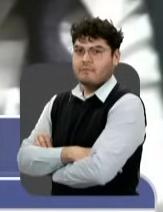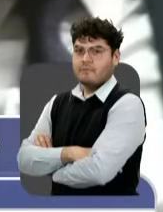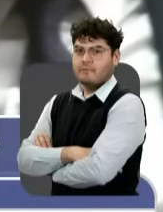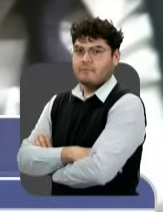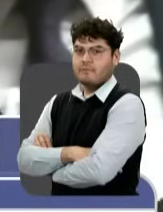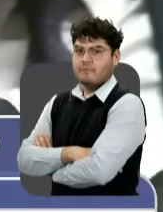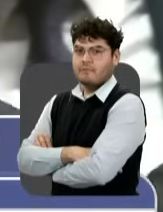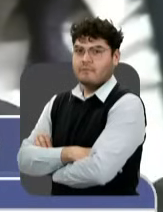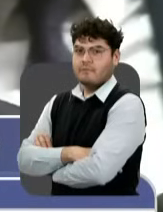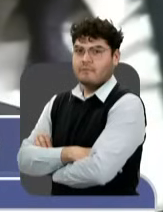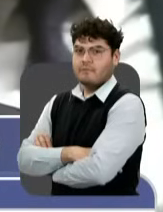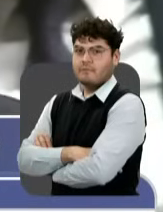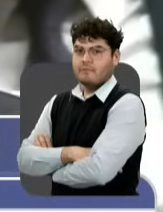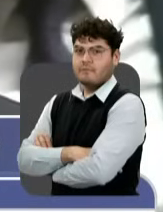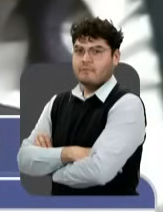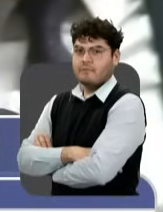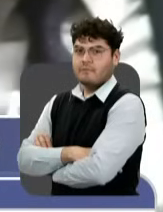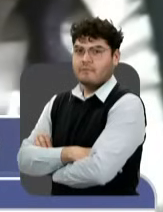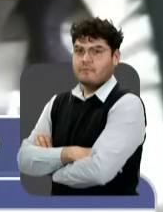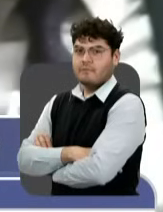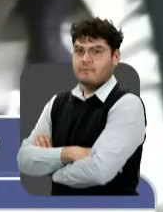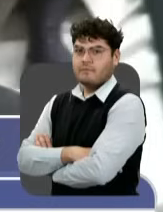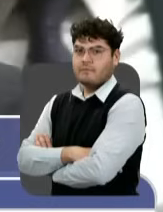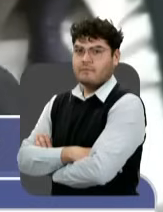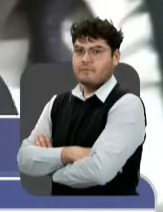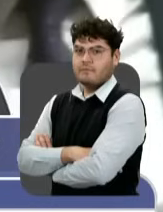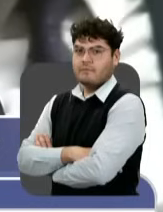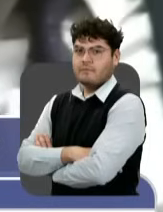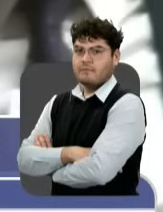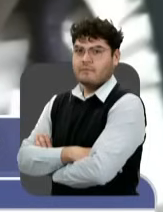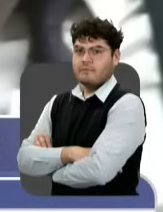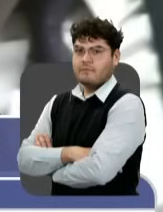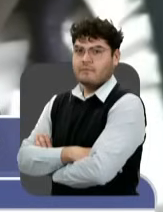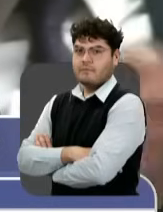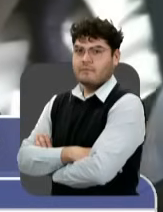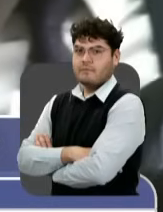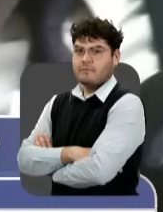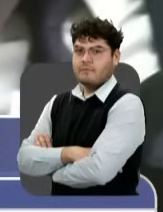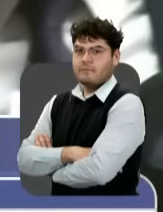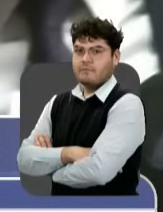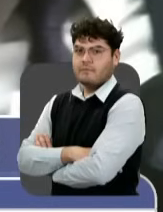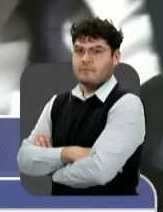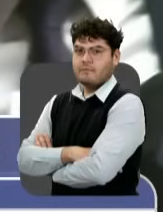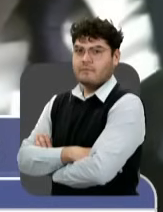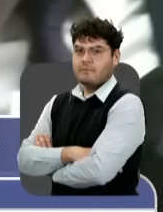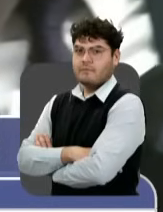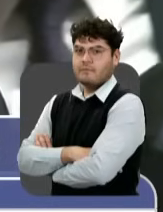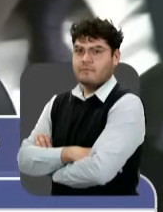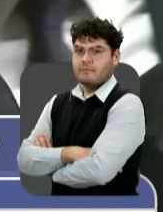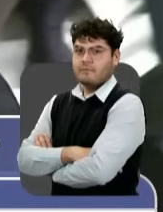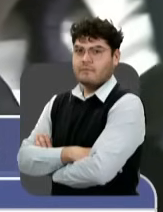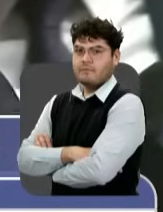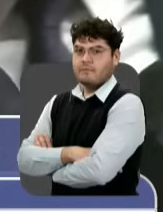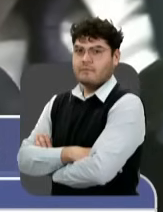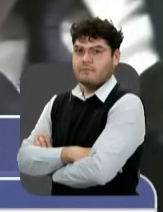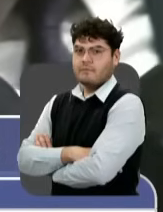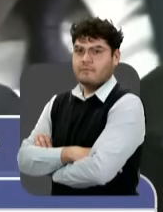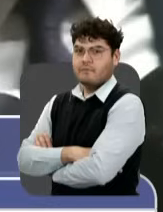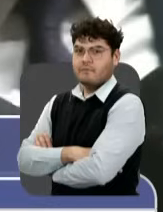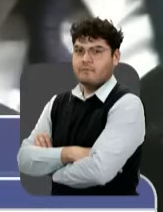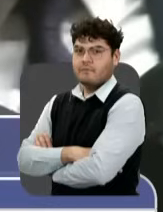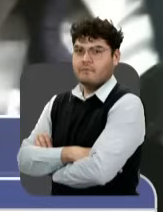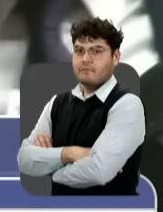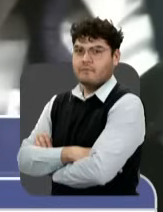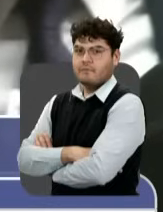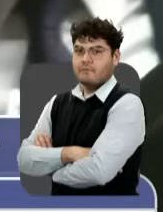Alejandra Borda, sostuvo durante su salida del tribunal que el delito de lavado de activos no se configuraría en el caso de su representada, descartando la